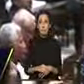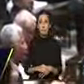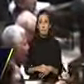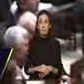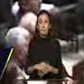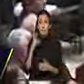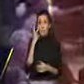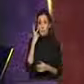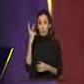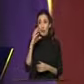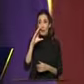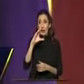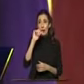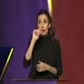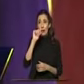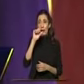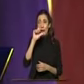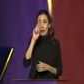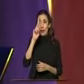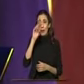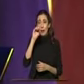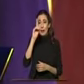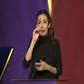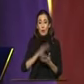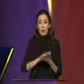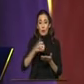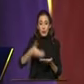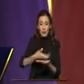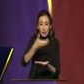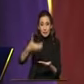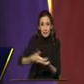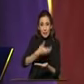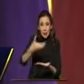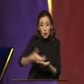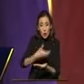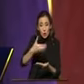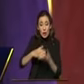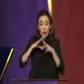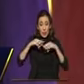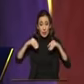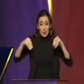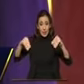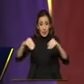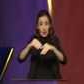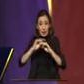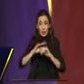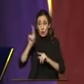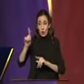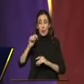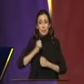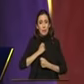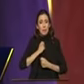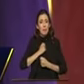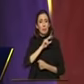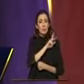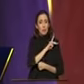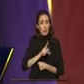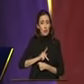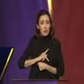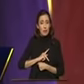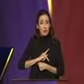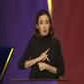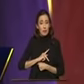Miren a Claudia sembrando, es una experta en cultivo de huertos familiares y lo hace ella personalmente.